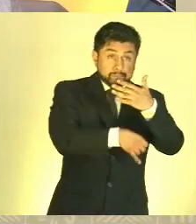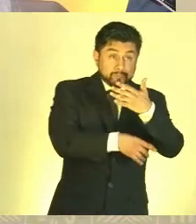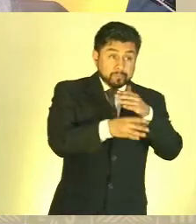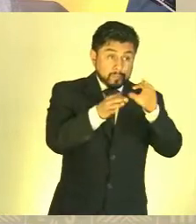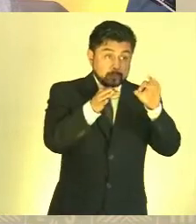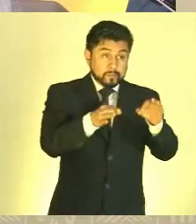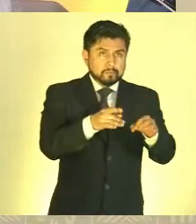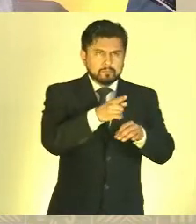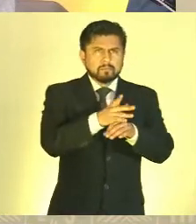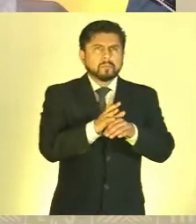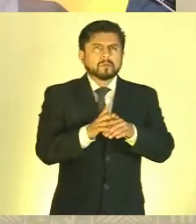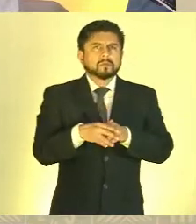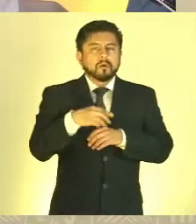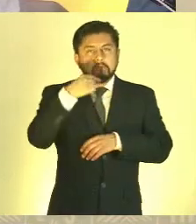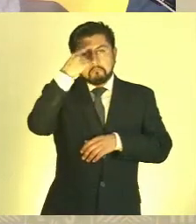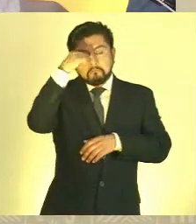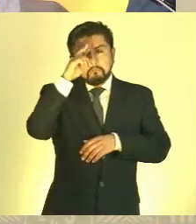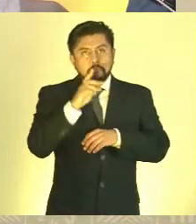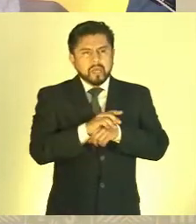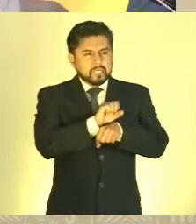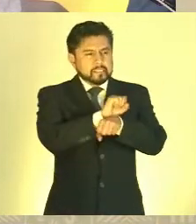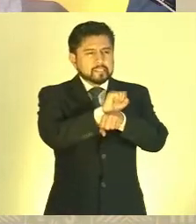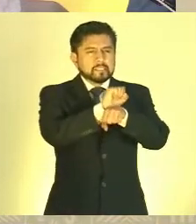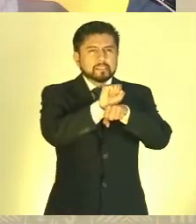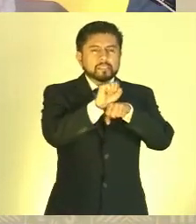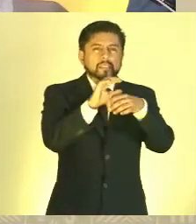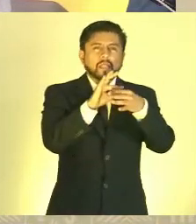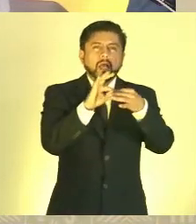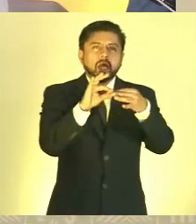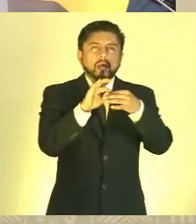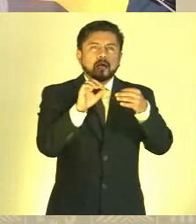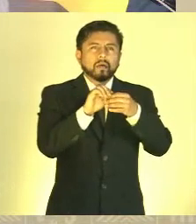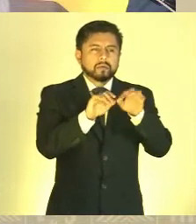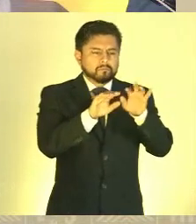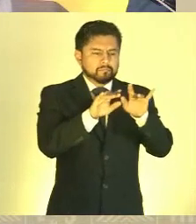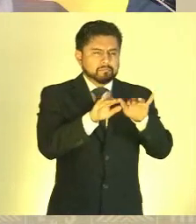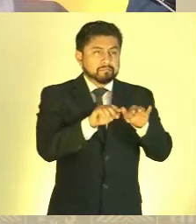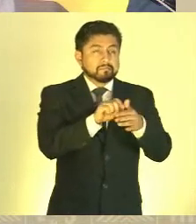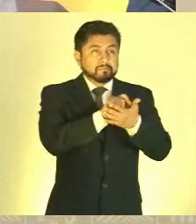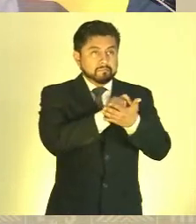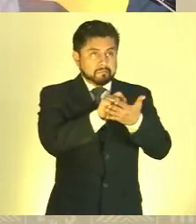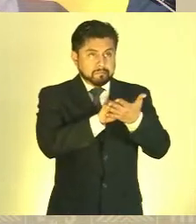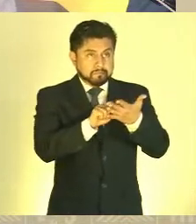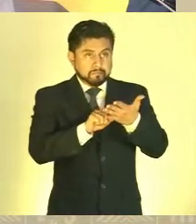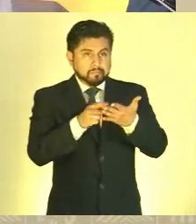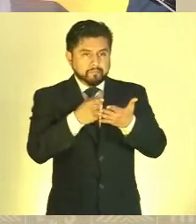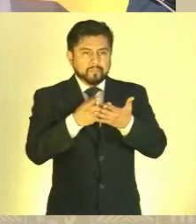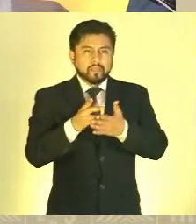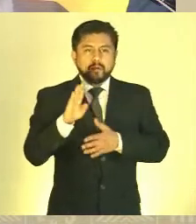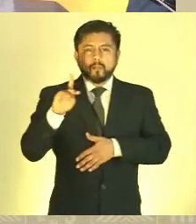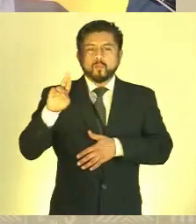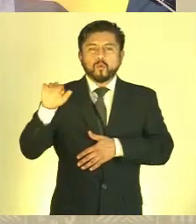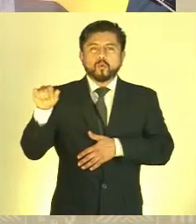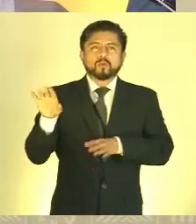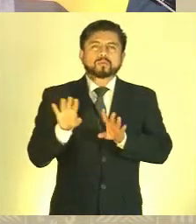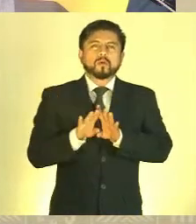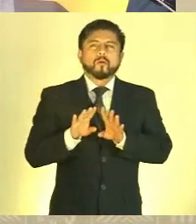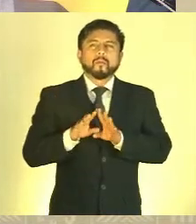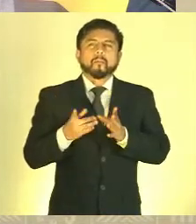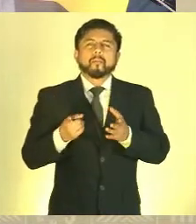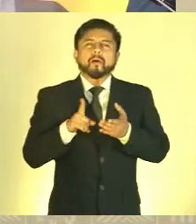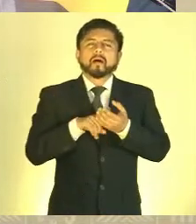tan bien explicada. Además, Bruno, como buen novelista, nos hace una gran trampa. mete ahí en